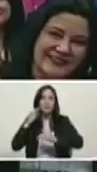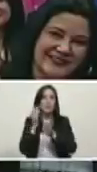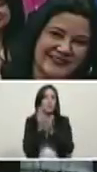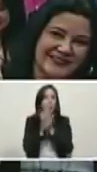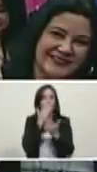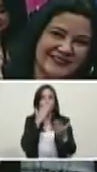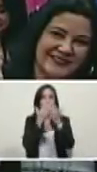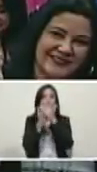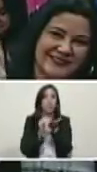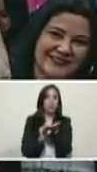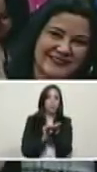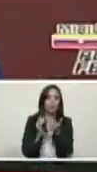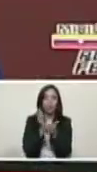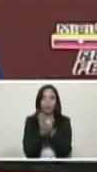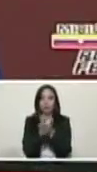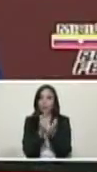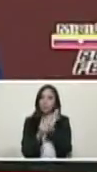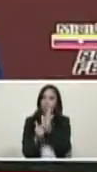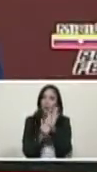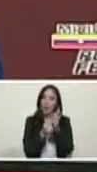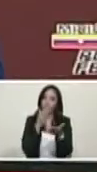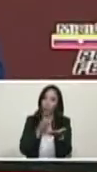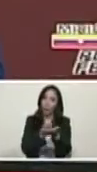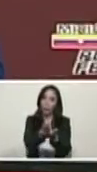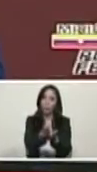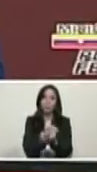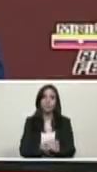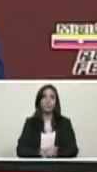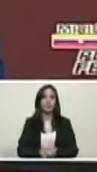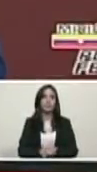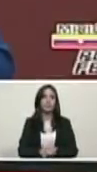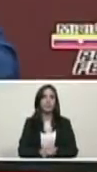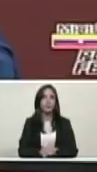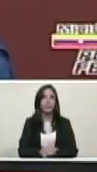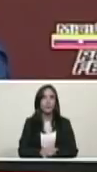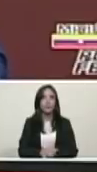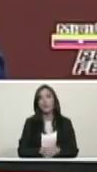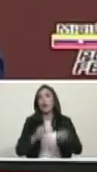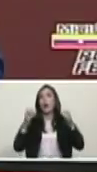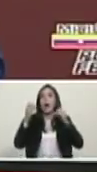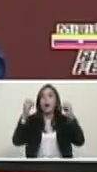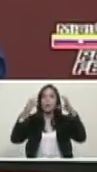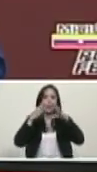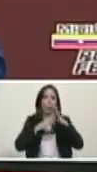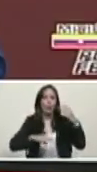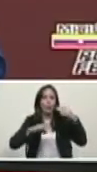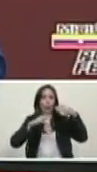un ejemplo a seguir los bombillos